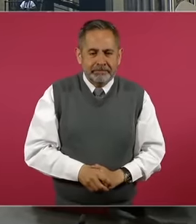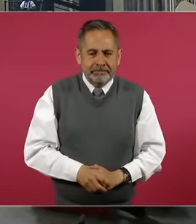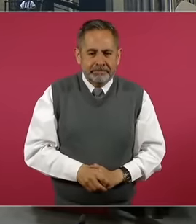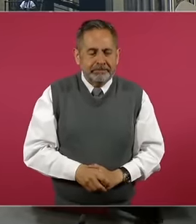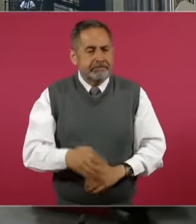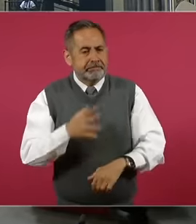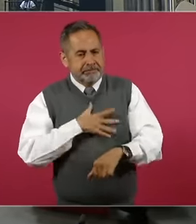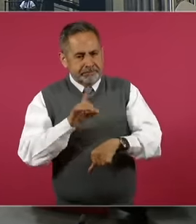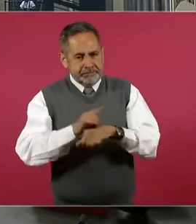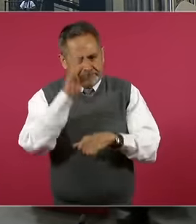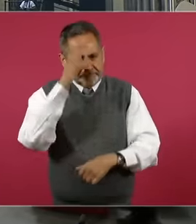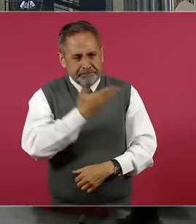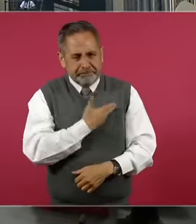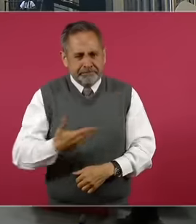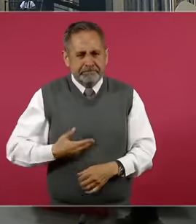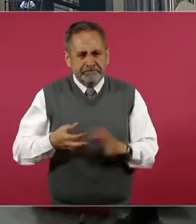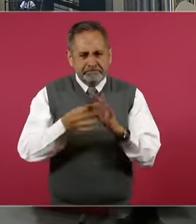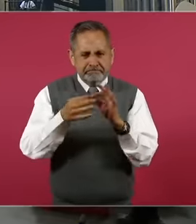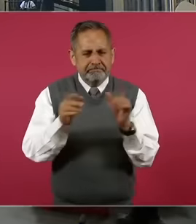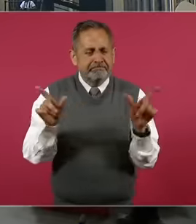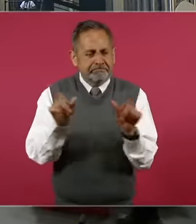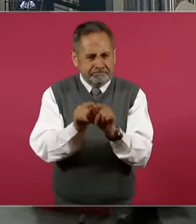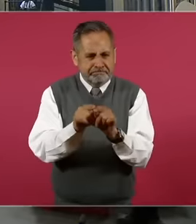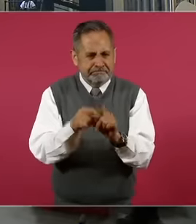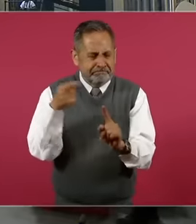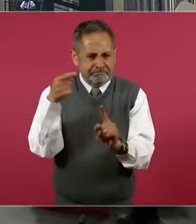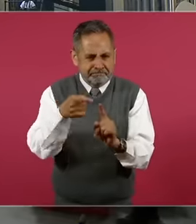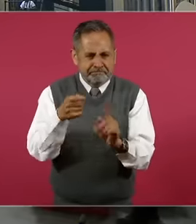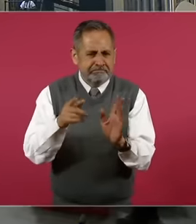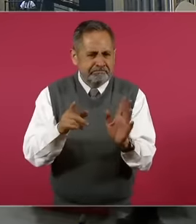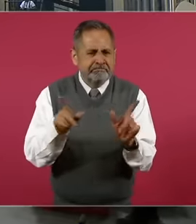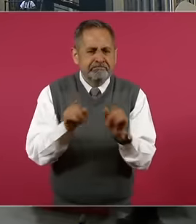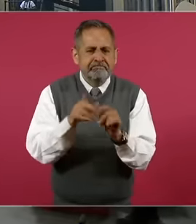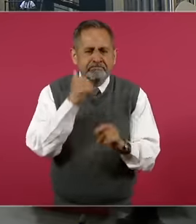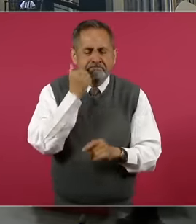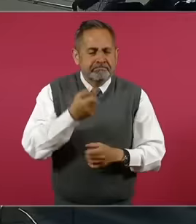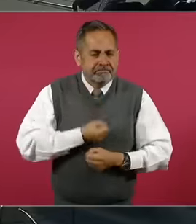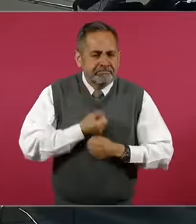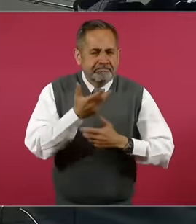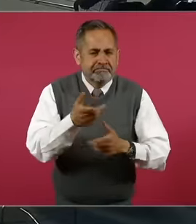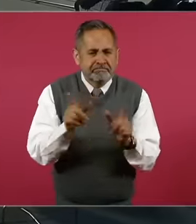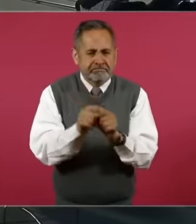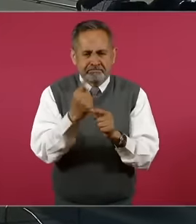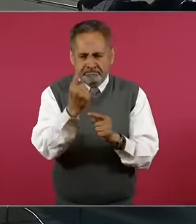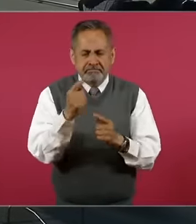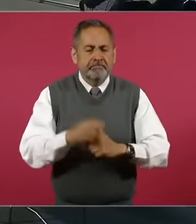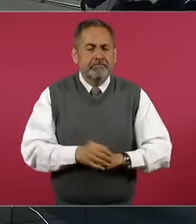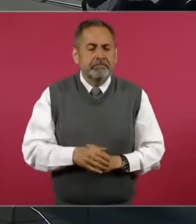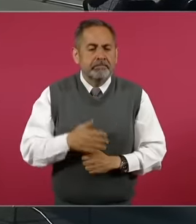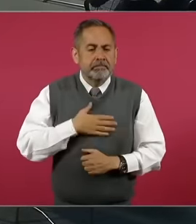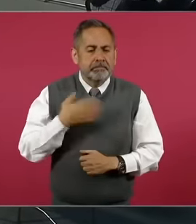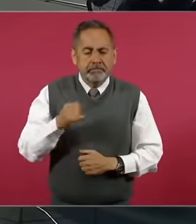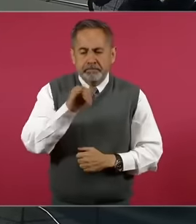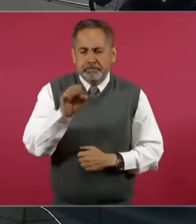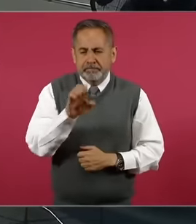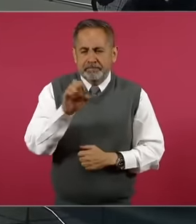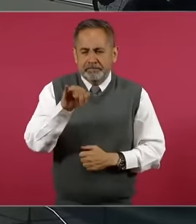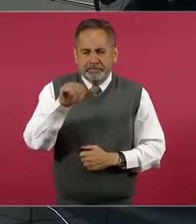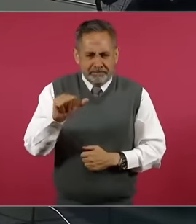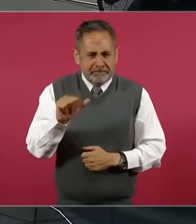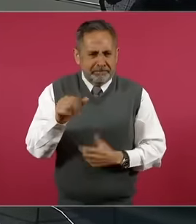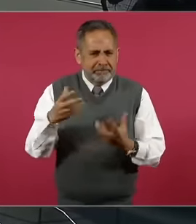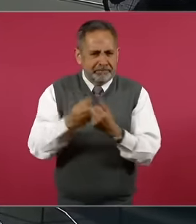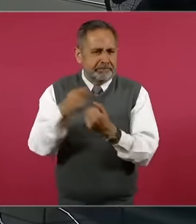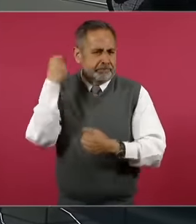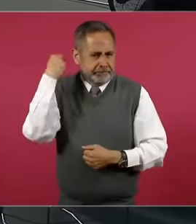Buenos días, señor presidente. Voy a ser muy breve y solamente quiero expresarle lo siguiente. Soy Yesenia Peralta de Business Energy